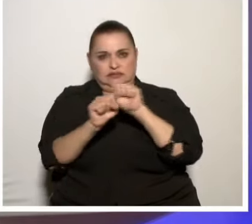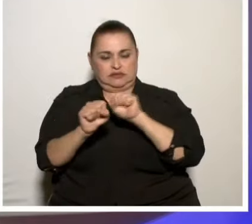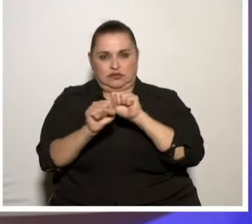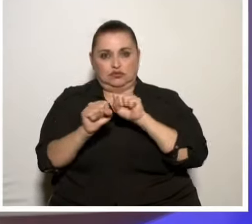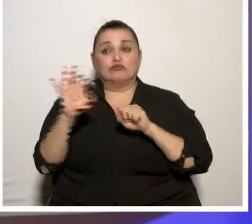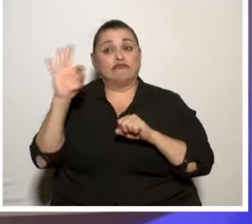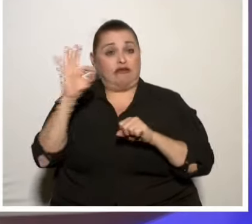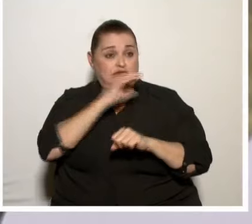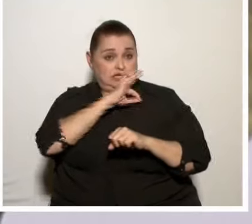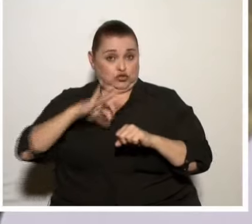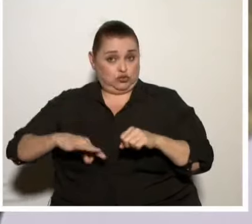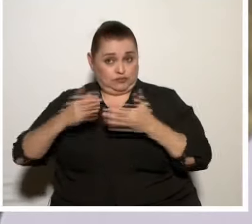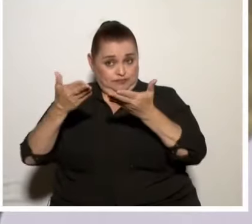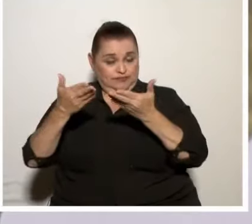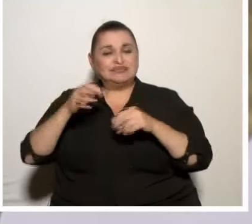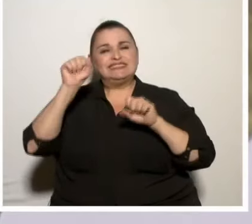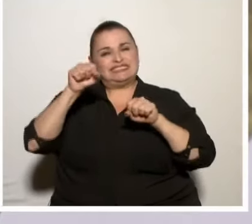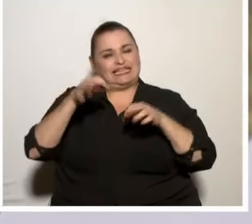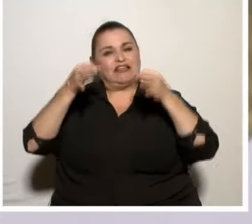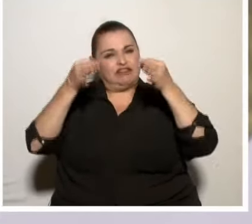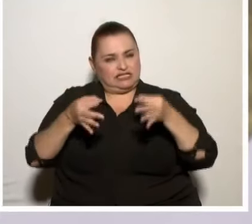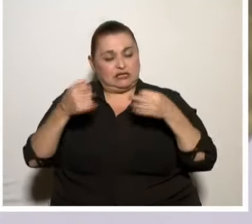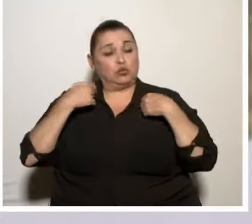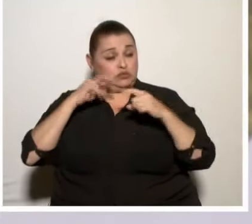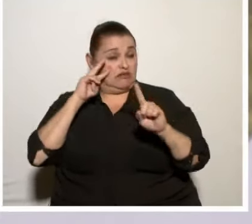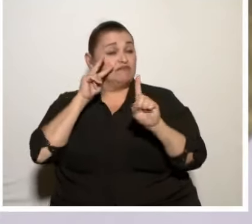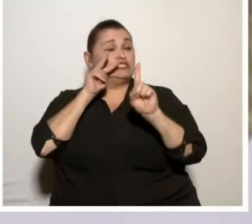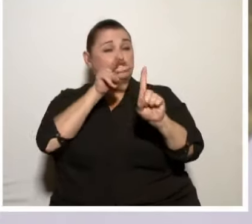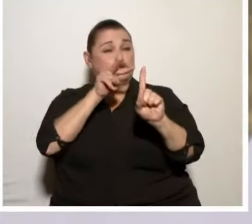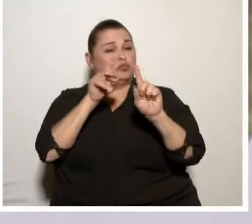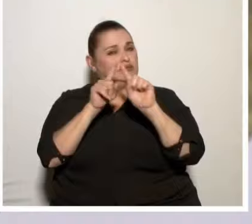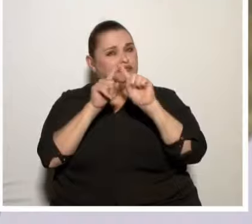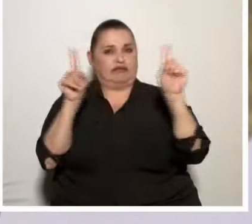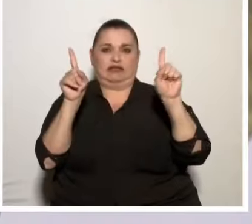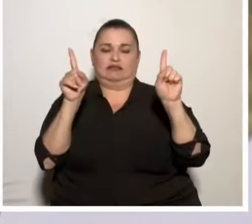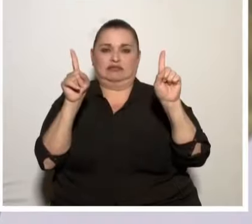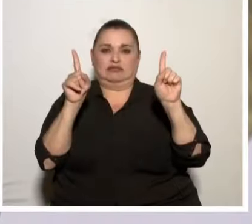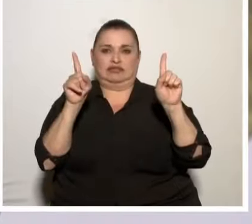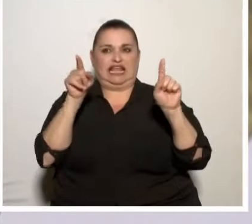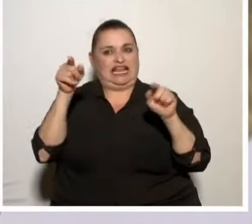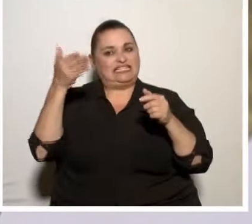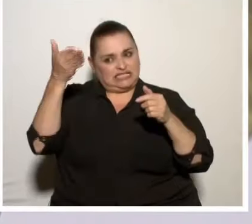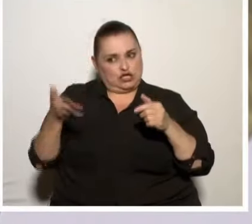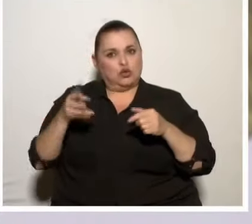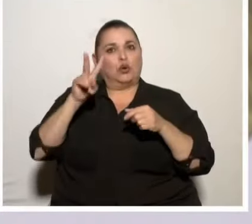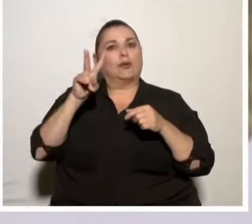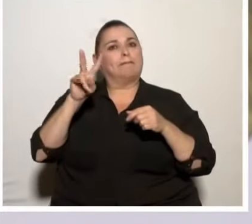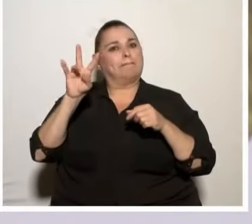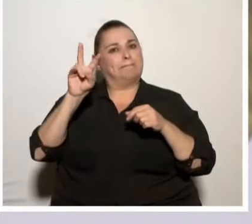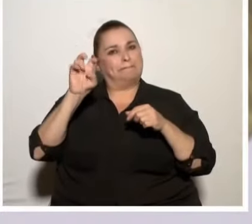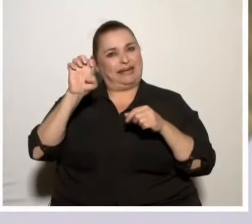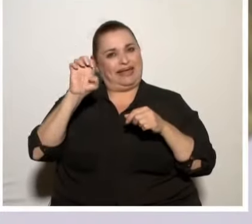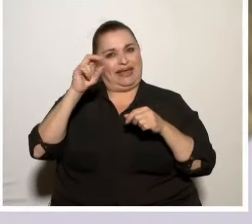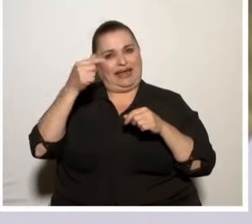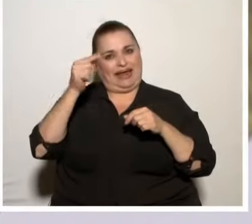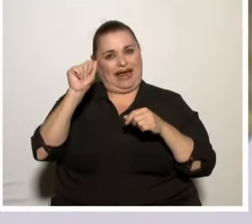Don Fabricio. Definitivamente nuestra visión es muy distinta a la del señor Vega por varias razones. Un proyecto